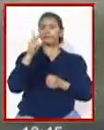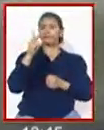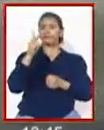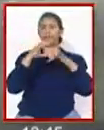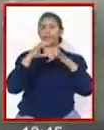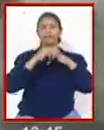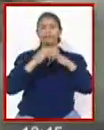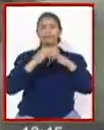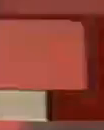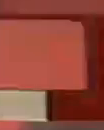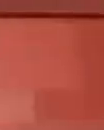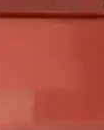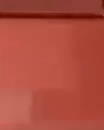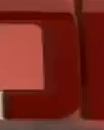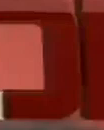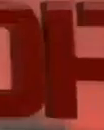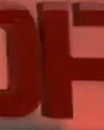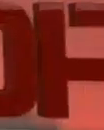anillo.